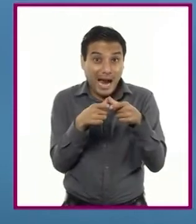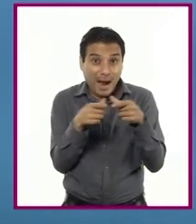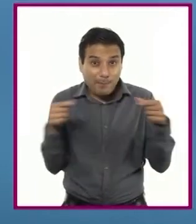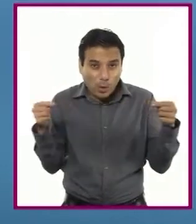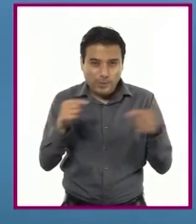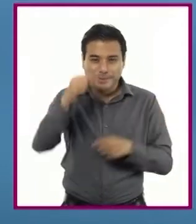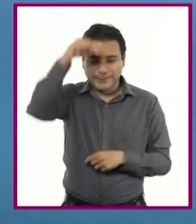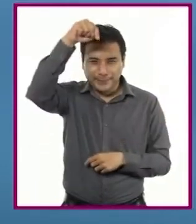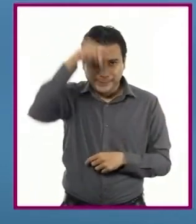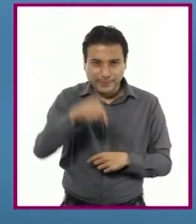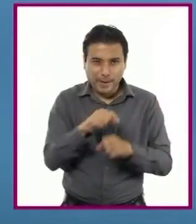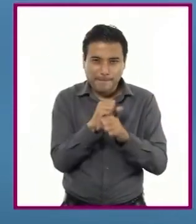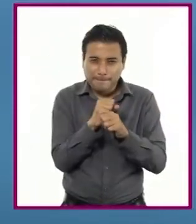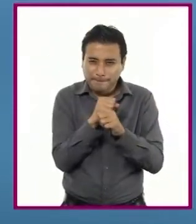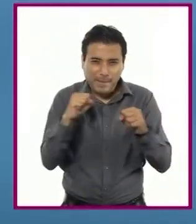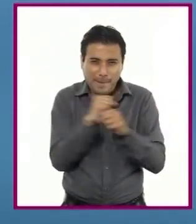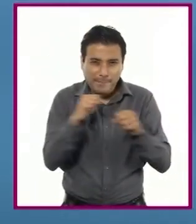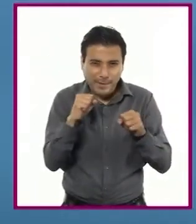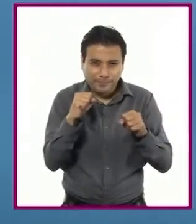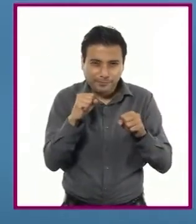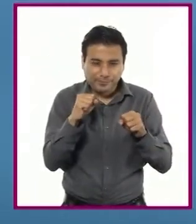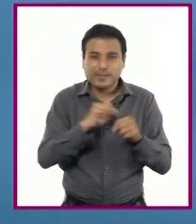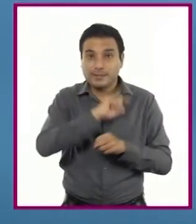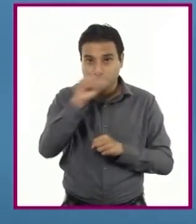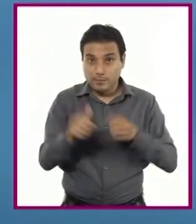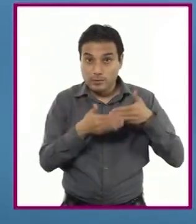y Nagasaki, en octubre de